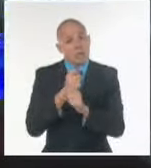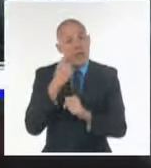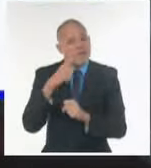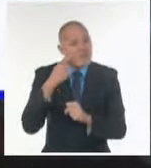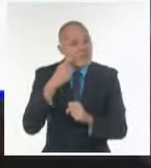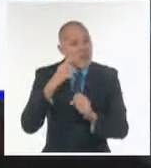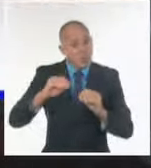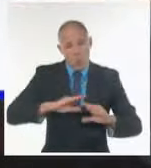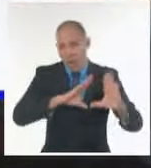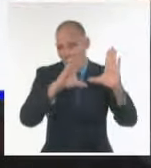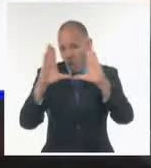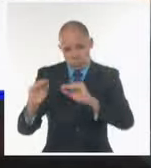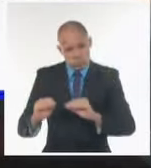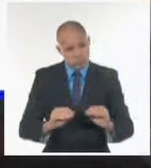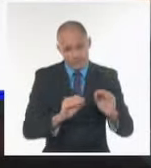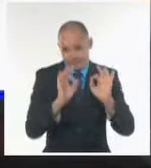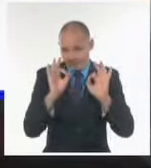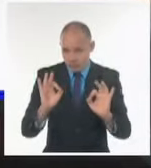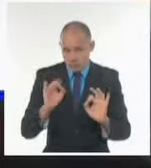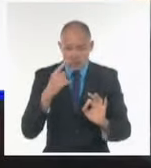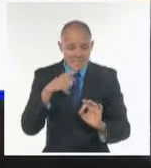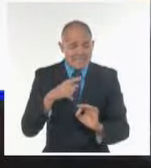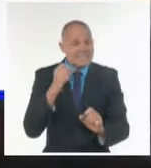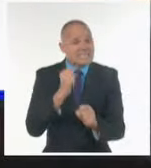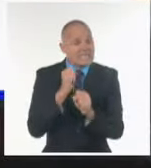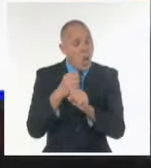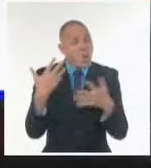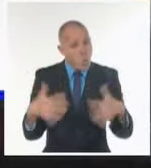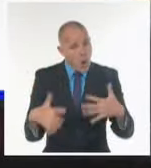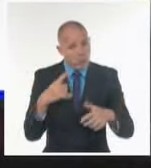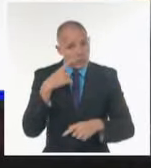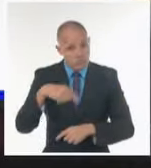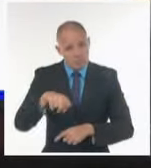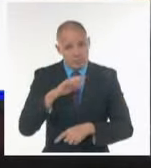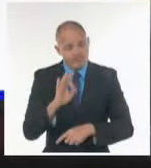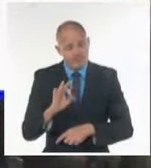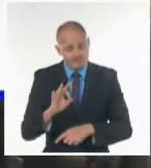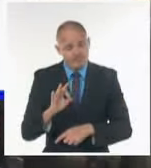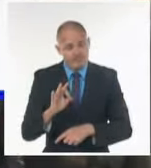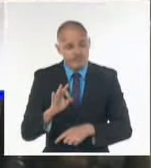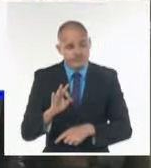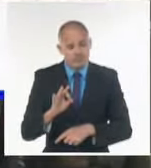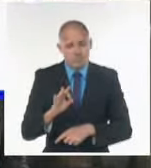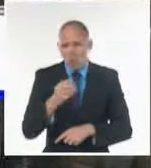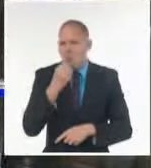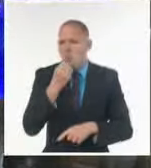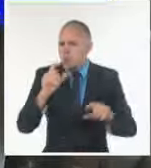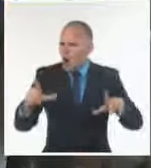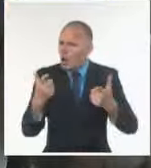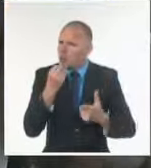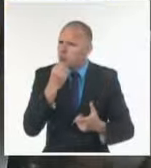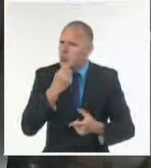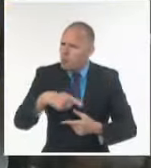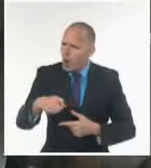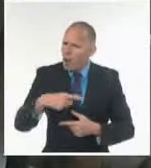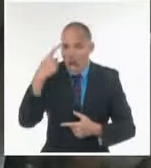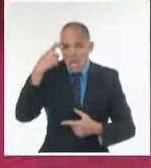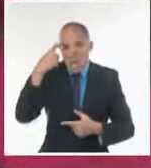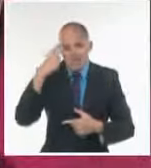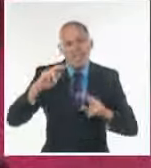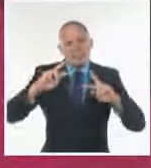muchos trabajos, es un volumen grande de trabajo. Y sí, creo que sí podemos llegar a ser la máquina más estable del país